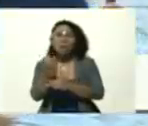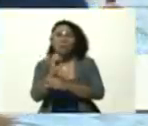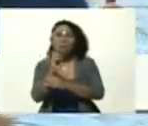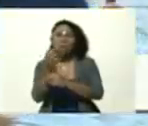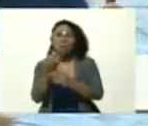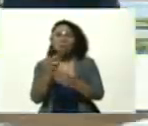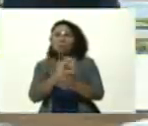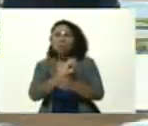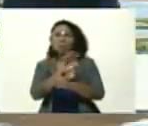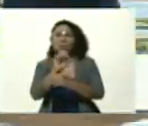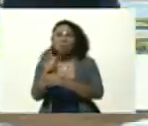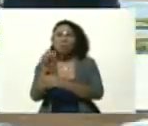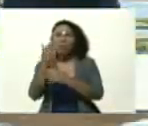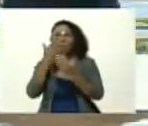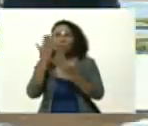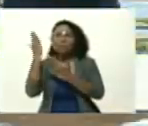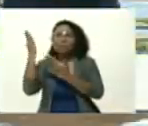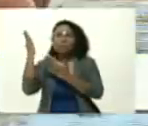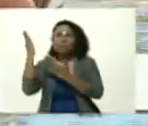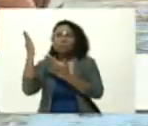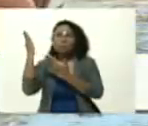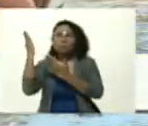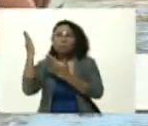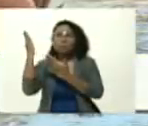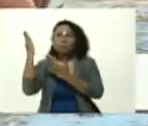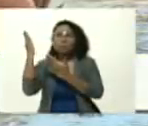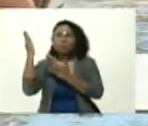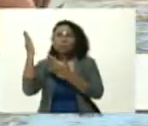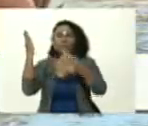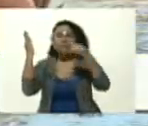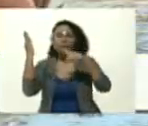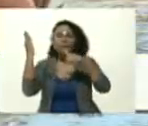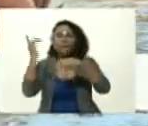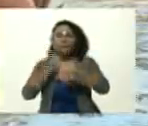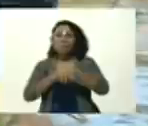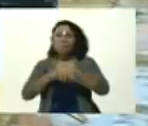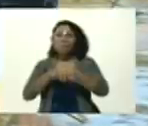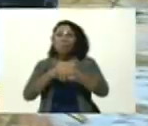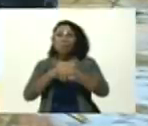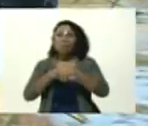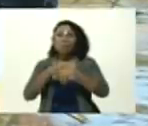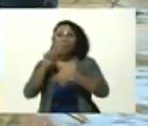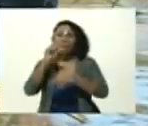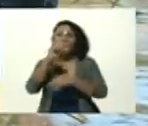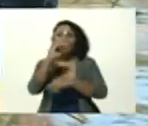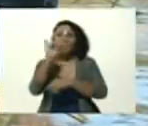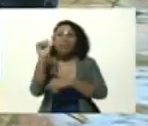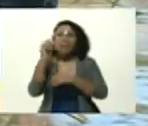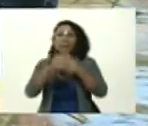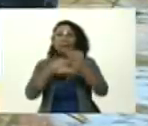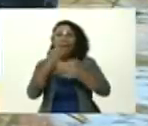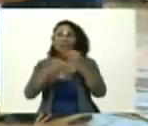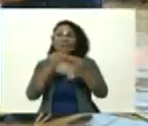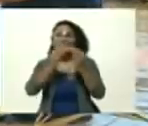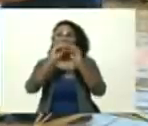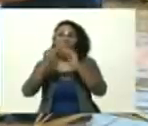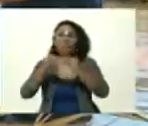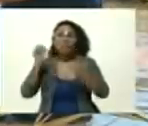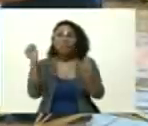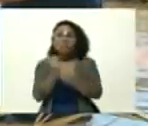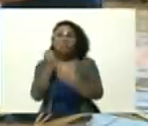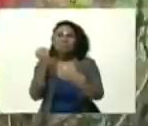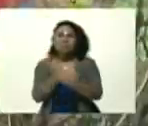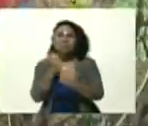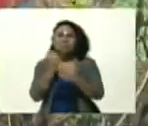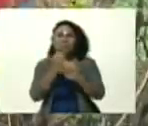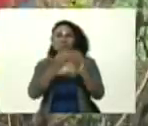si pueden mostrar, en este momento Luis José está ahí, miren. Así está Luis José. No sé si